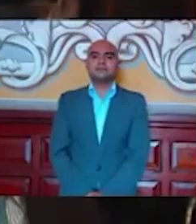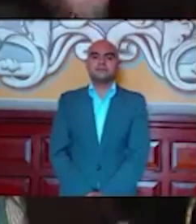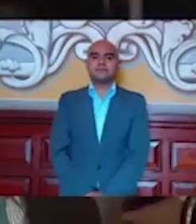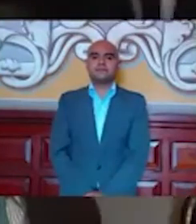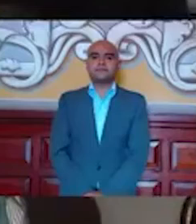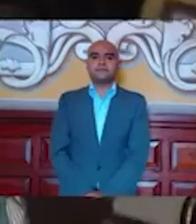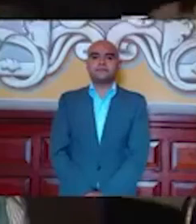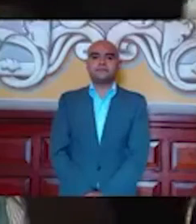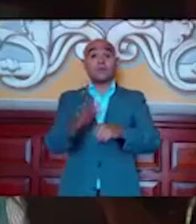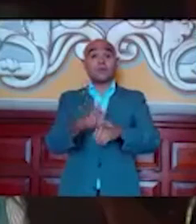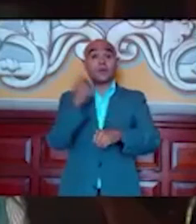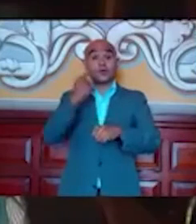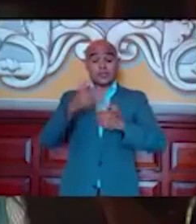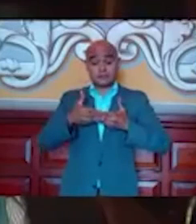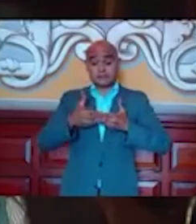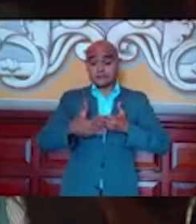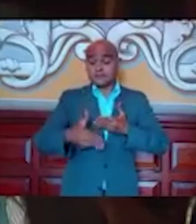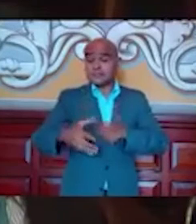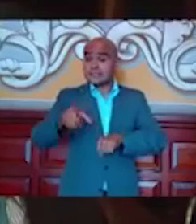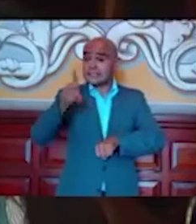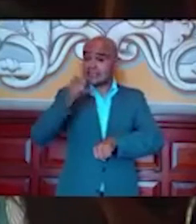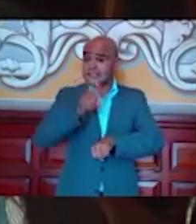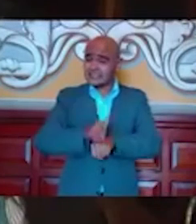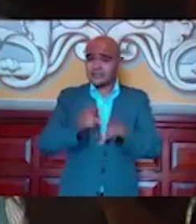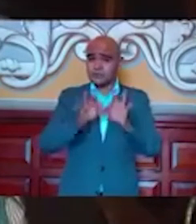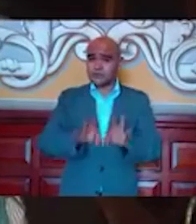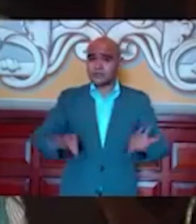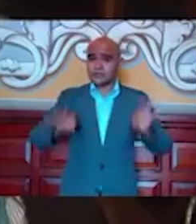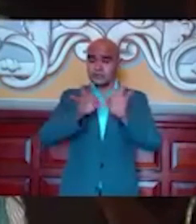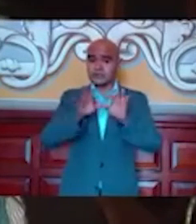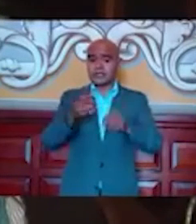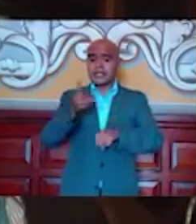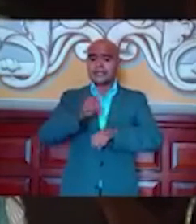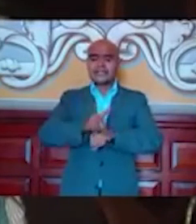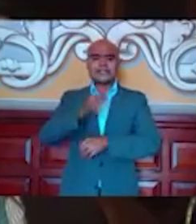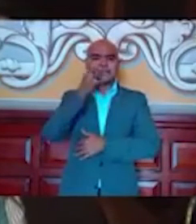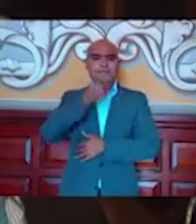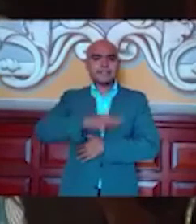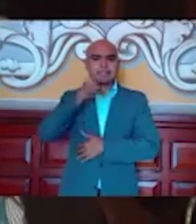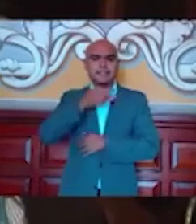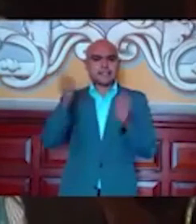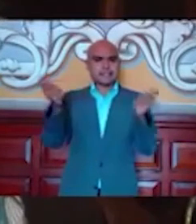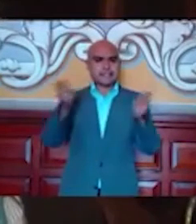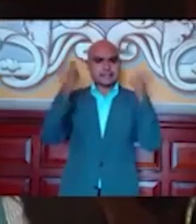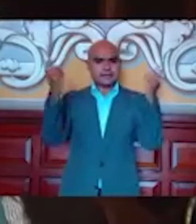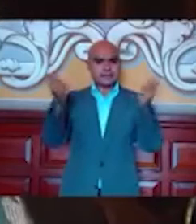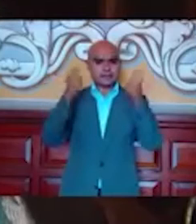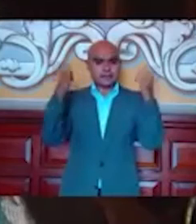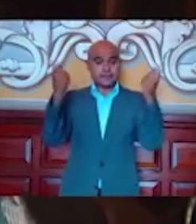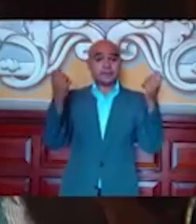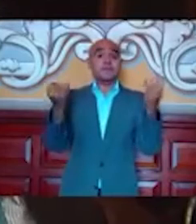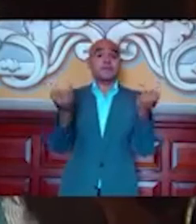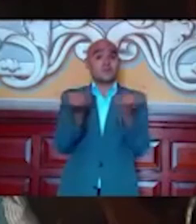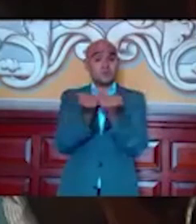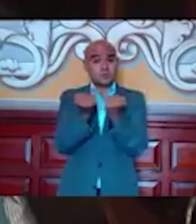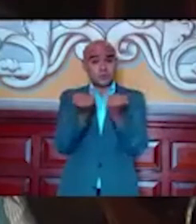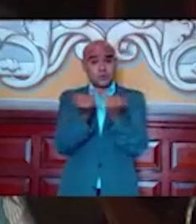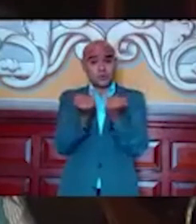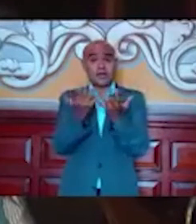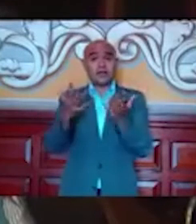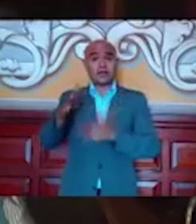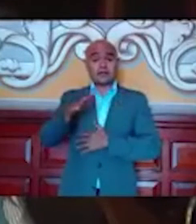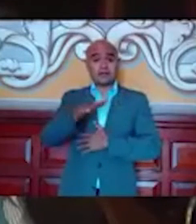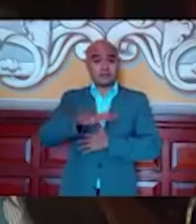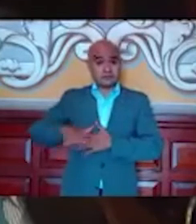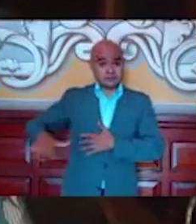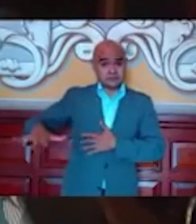con vías de comunicación para todo el país y además un